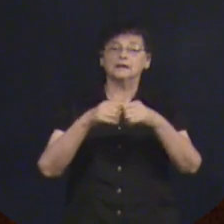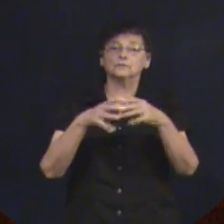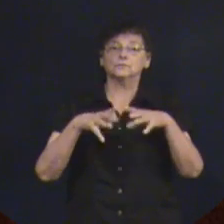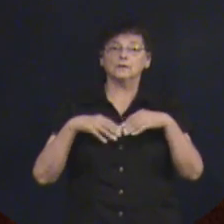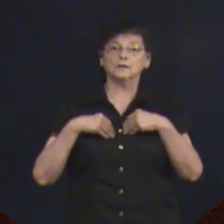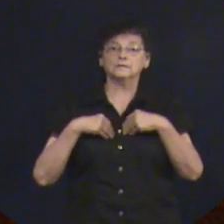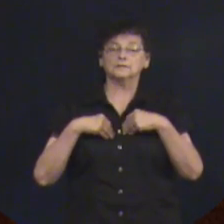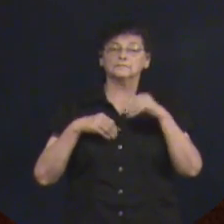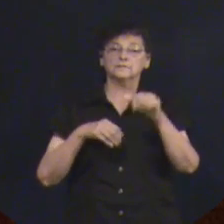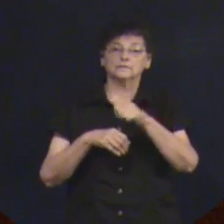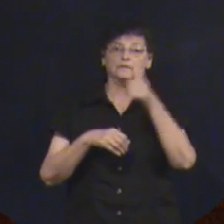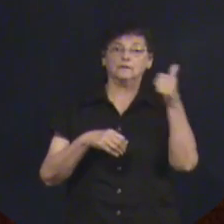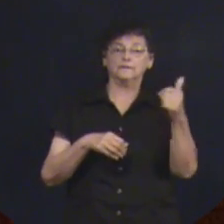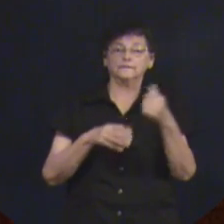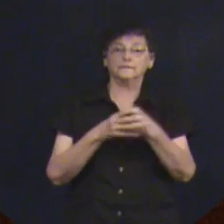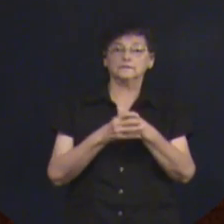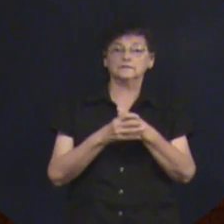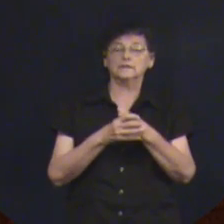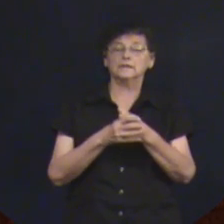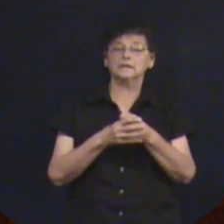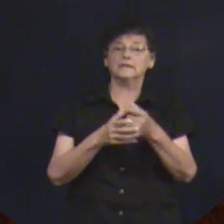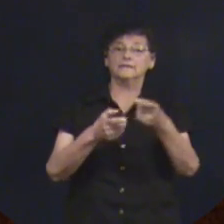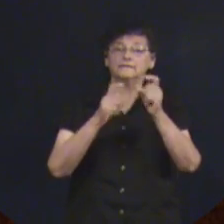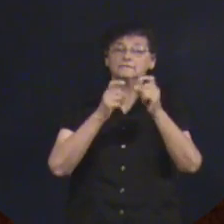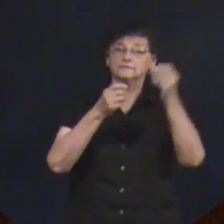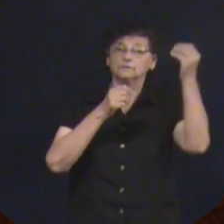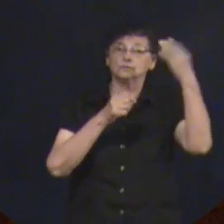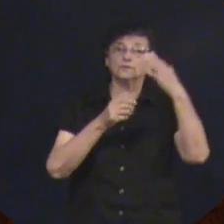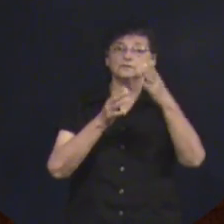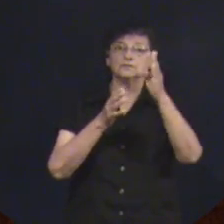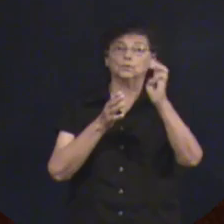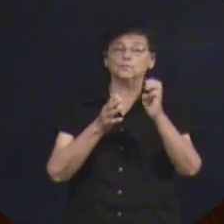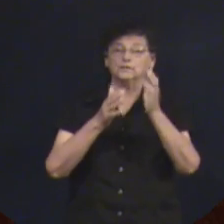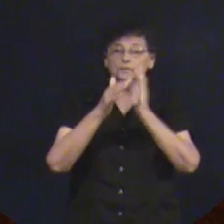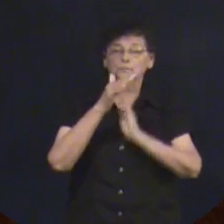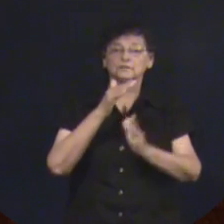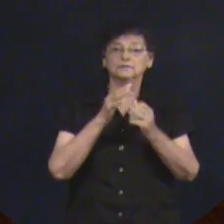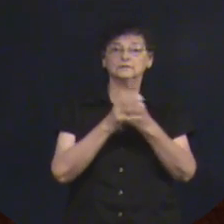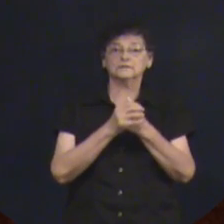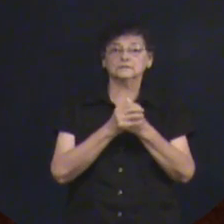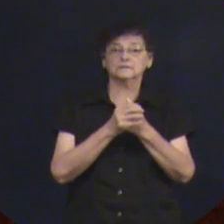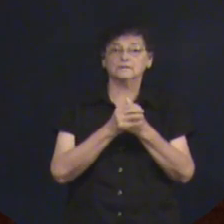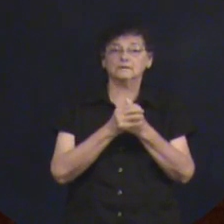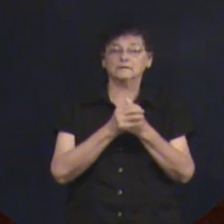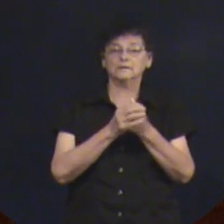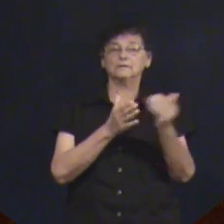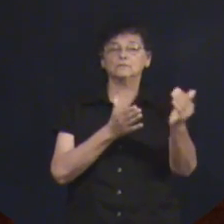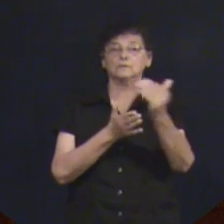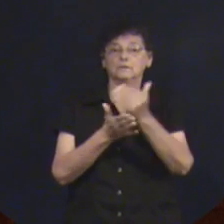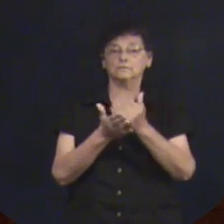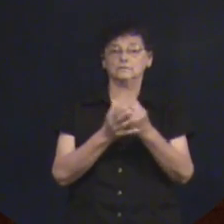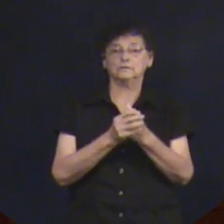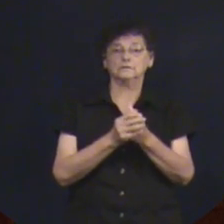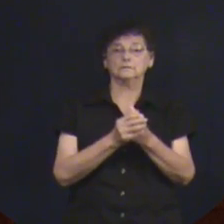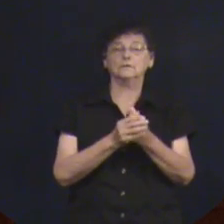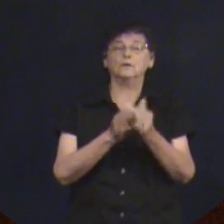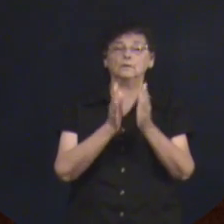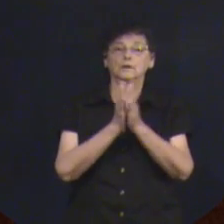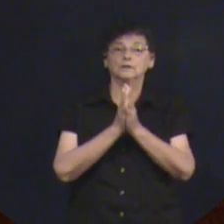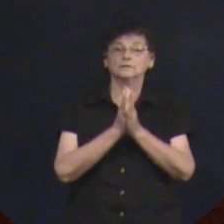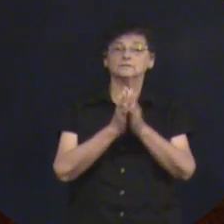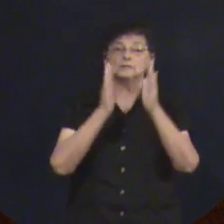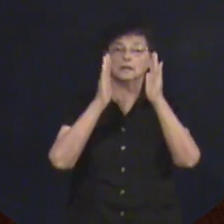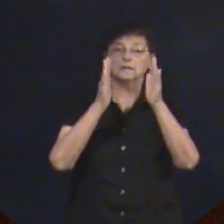recibir a los demás y concédenos la gracia de ser humildes y acogedores. Te pedimos